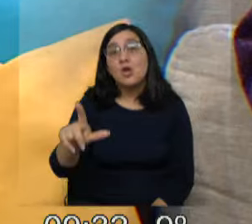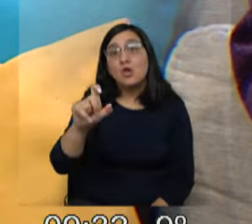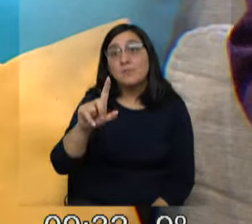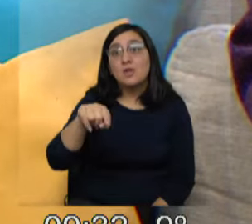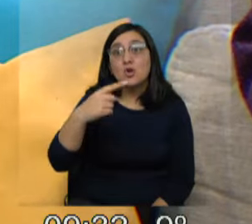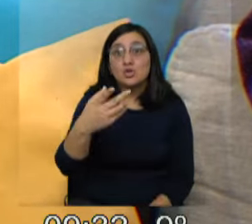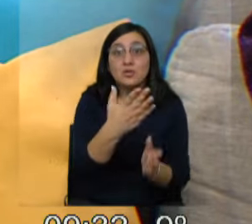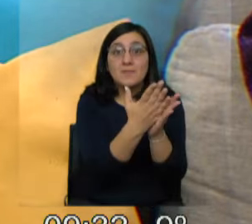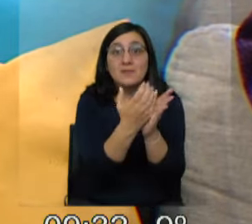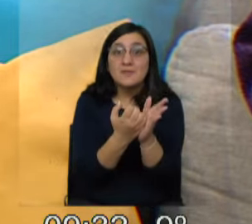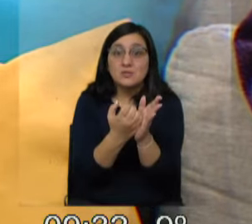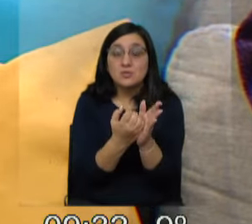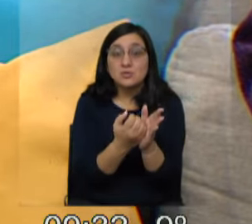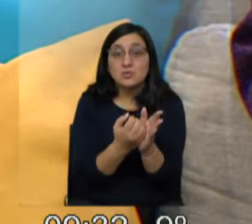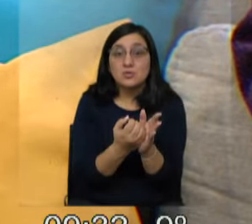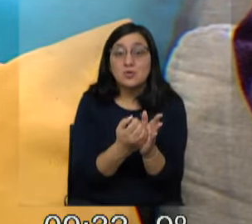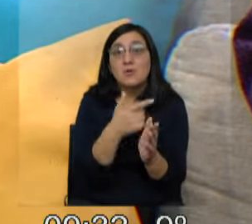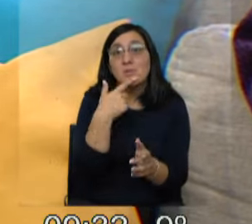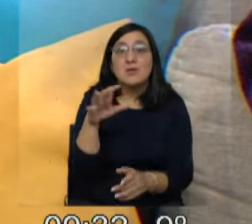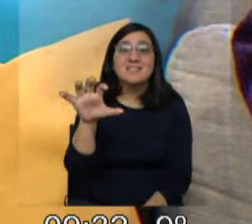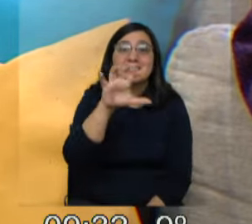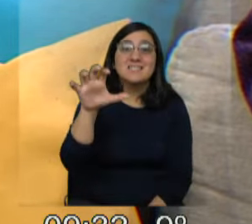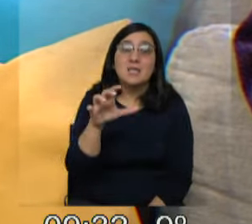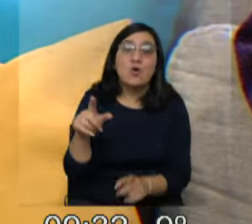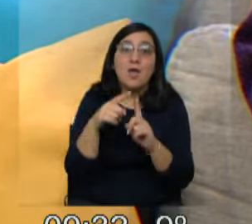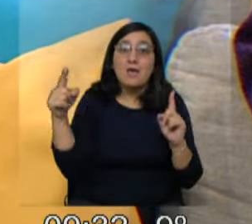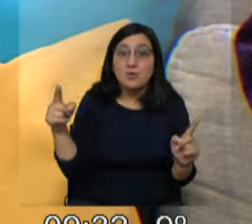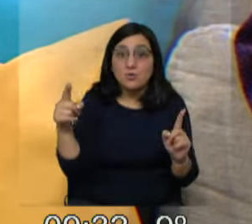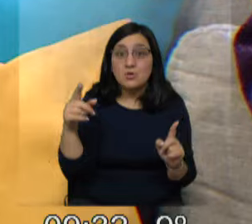otros departamentos, como Cerro Largo, mi querido Cerro Largo,